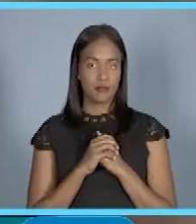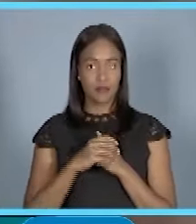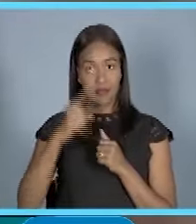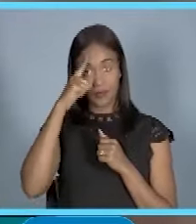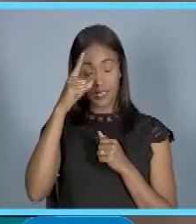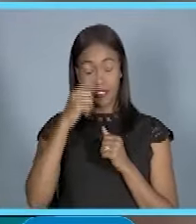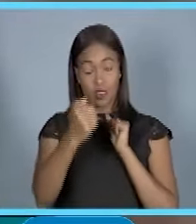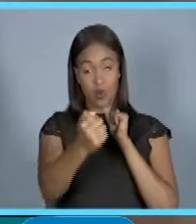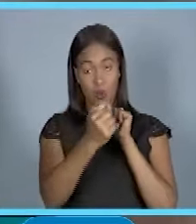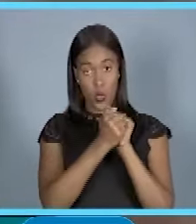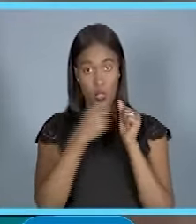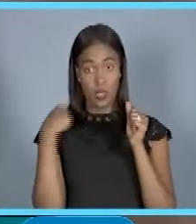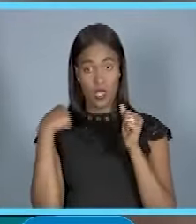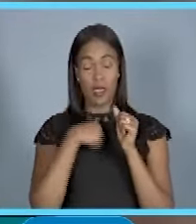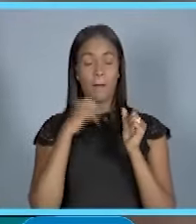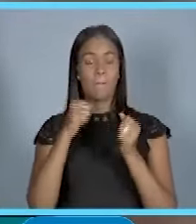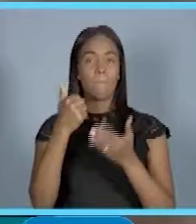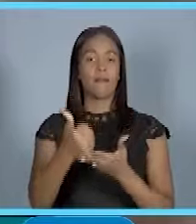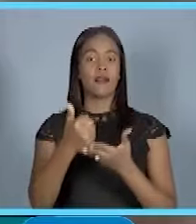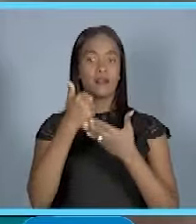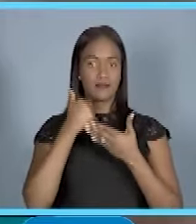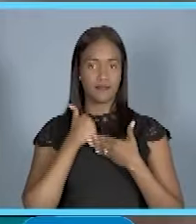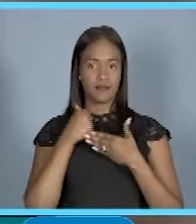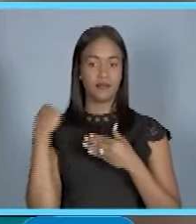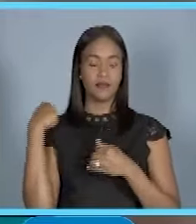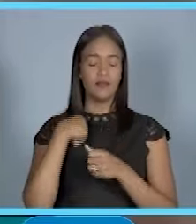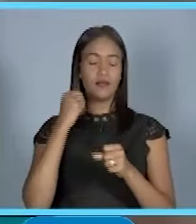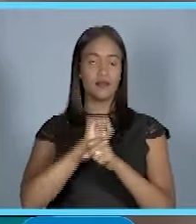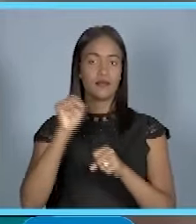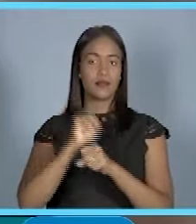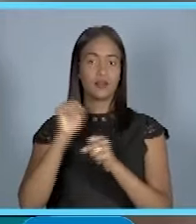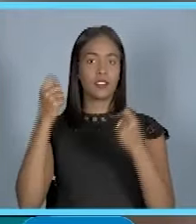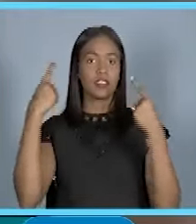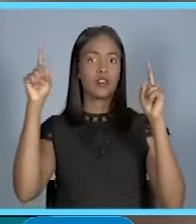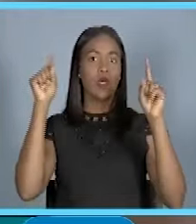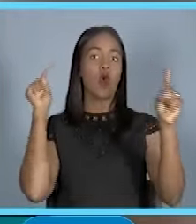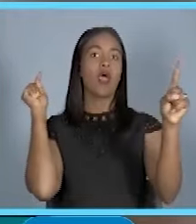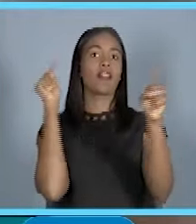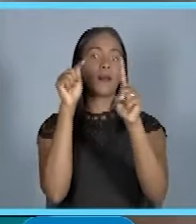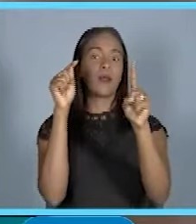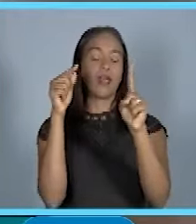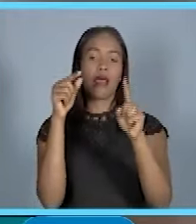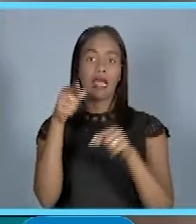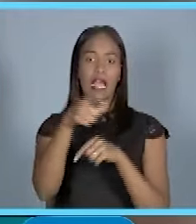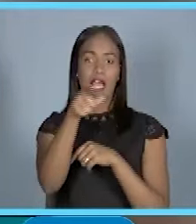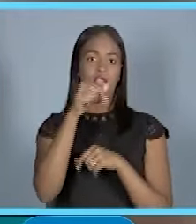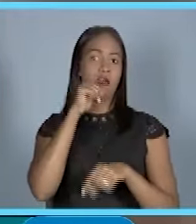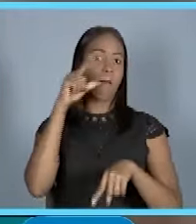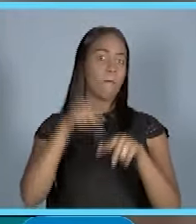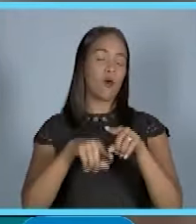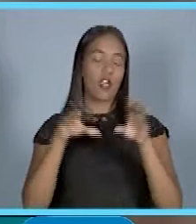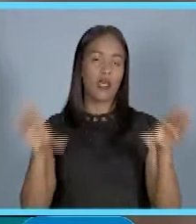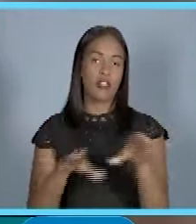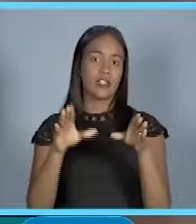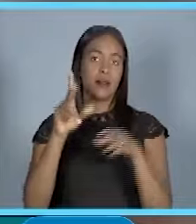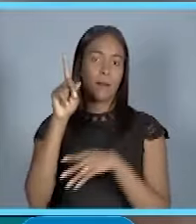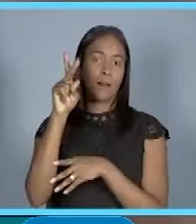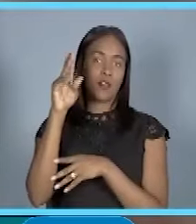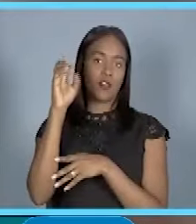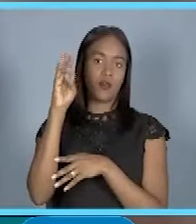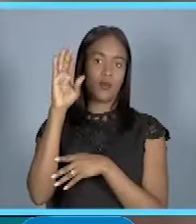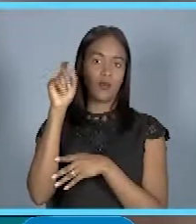para que juntos nos ayuden como trabajadores a lograr el objetivo que no pudo lograr o que no ha podido lograr Pedro